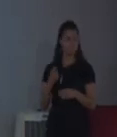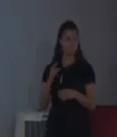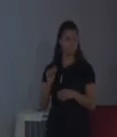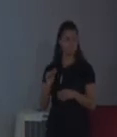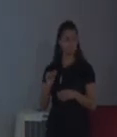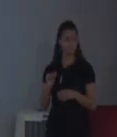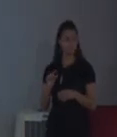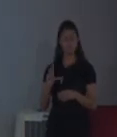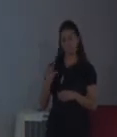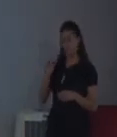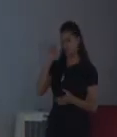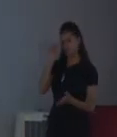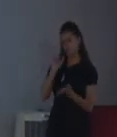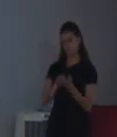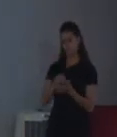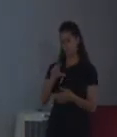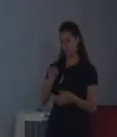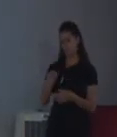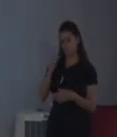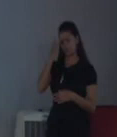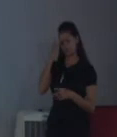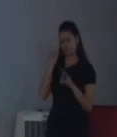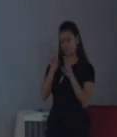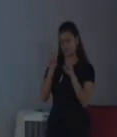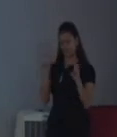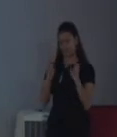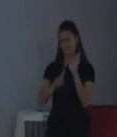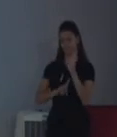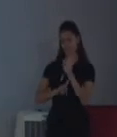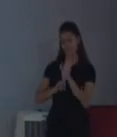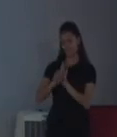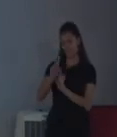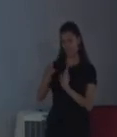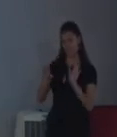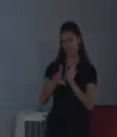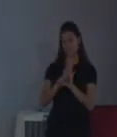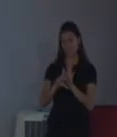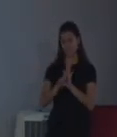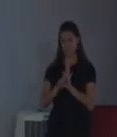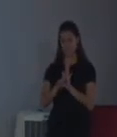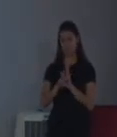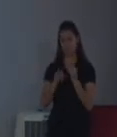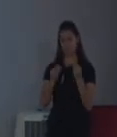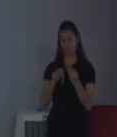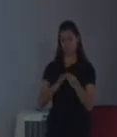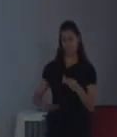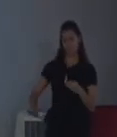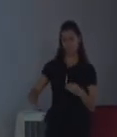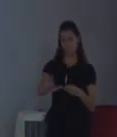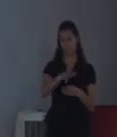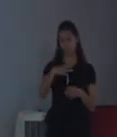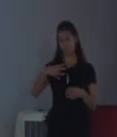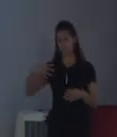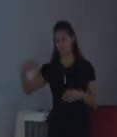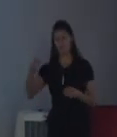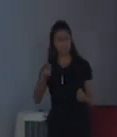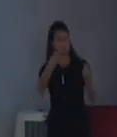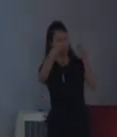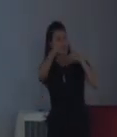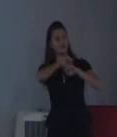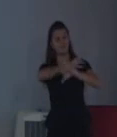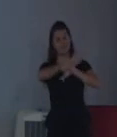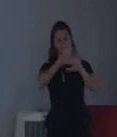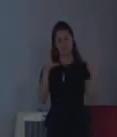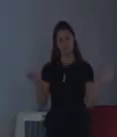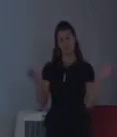No, yo pensaría que no, porque el tema es desarrollar la ley, ¿sí?, para que ustedes se vayan con las